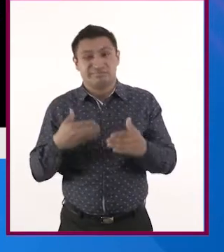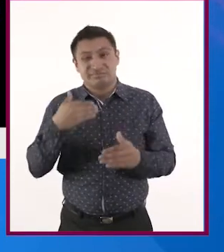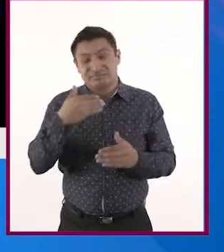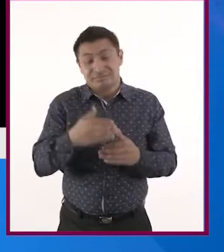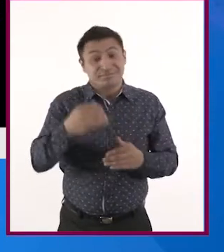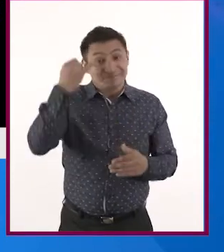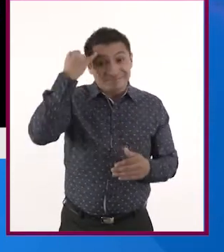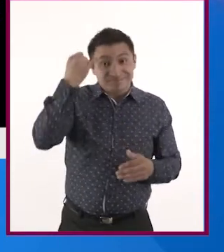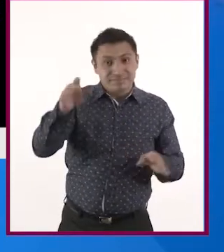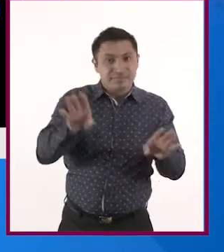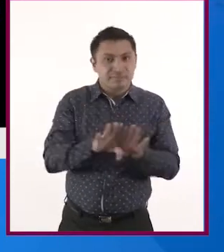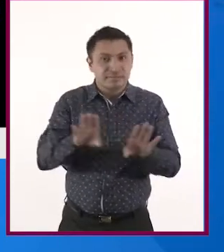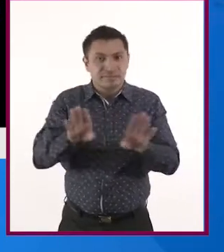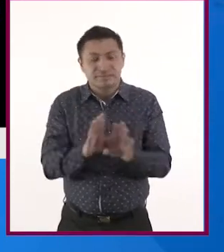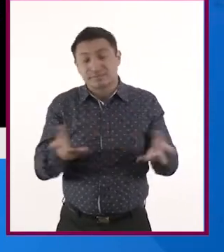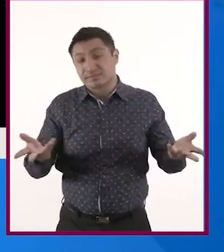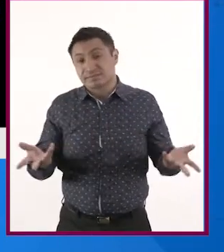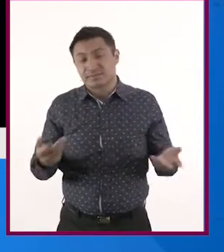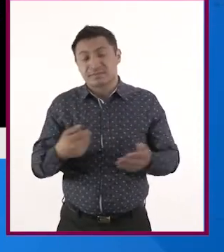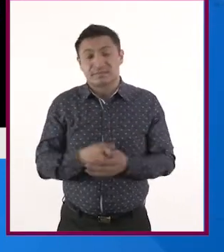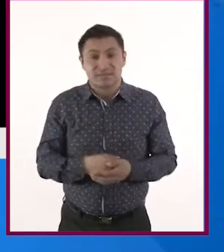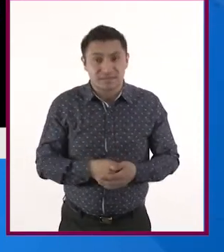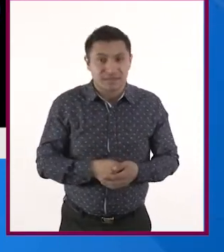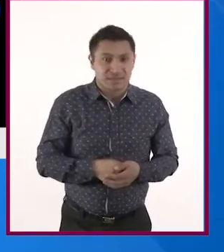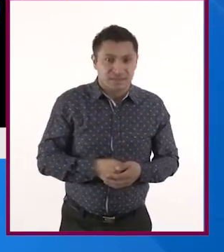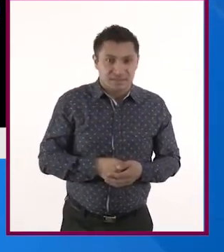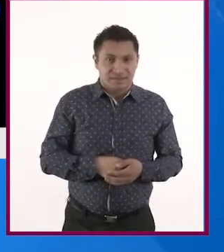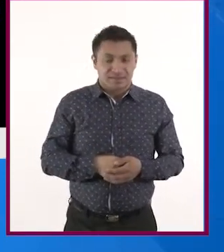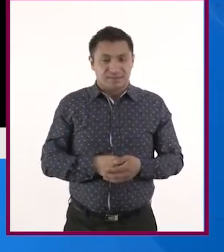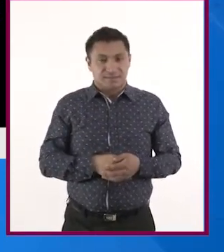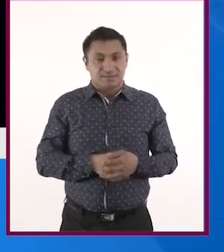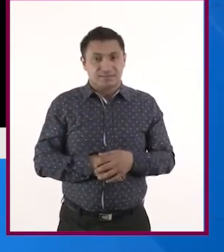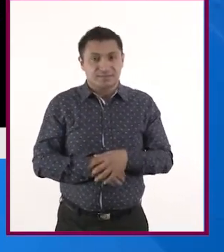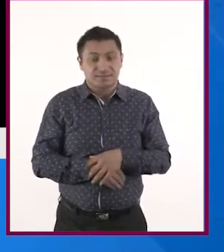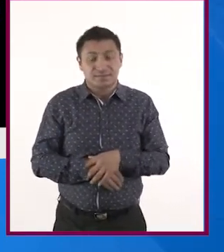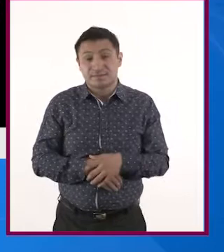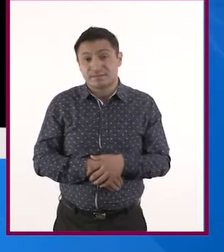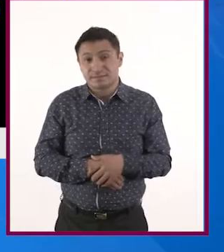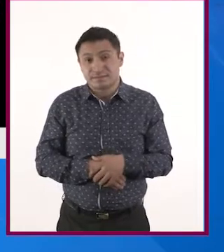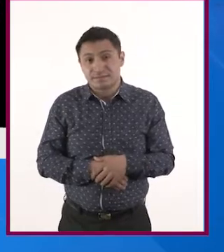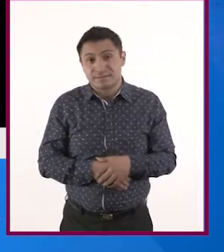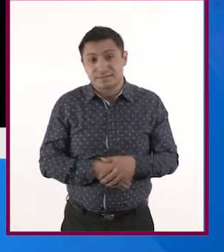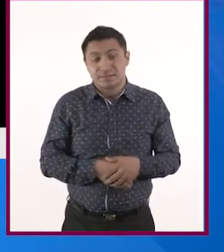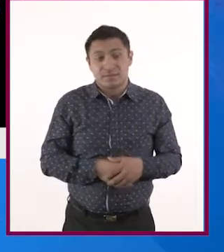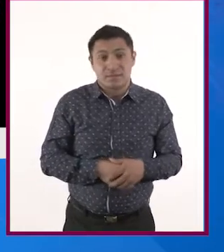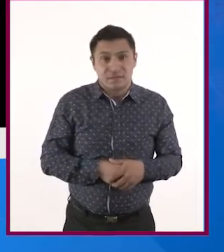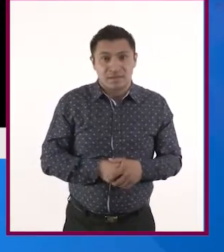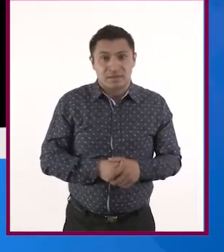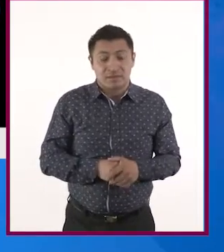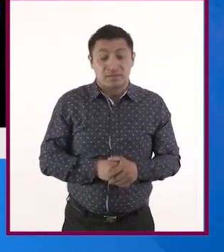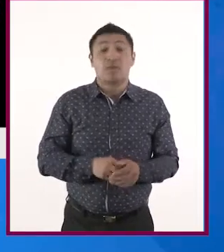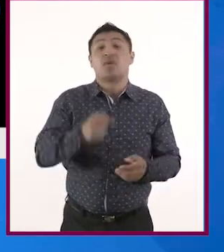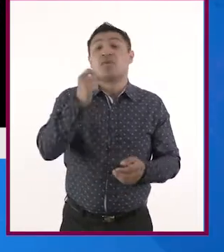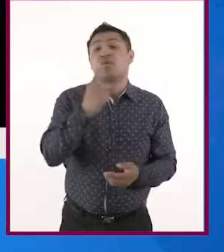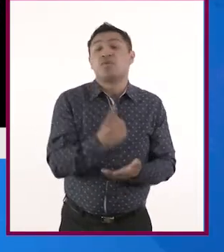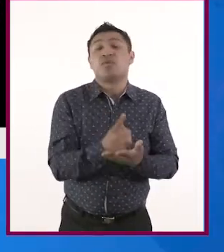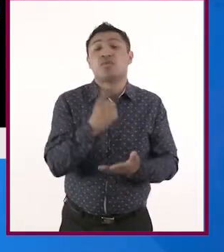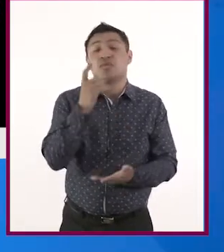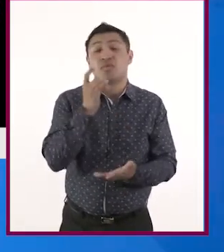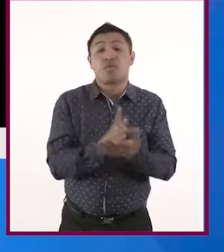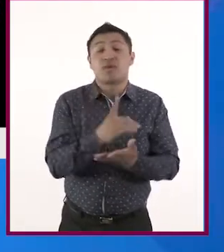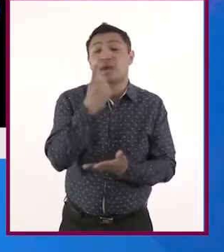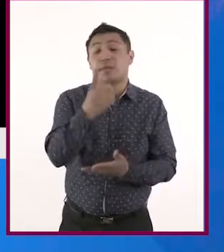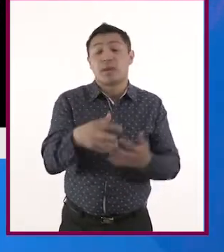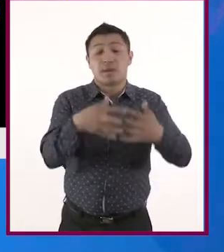una perspectiva que está basada en una centralización de la infraestructura que distribuye y gestiona el agua hacia